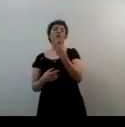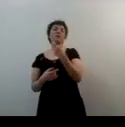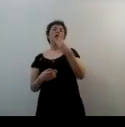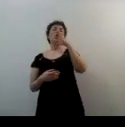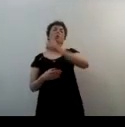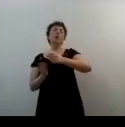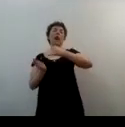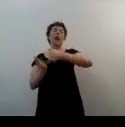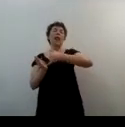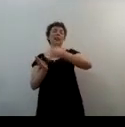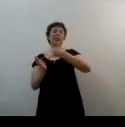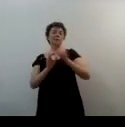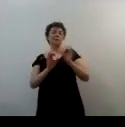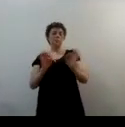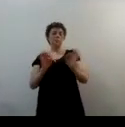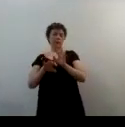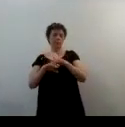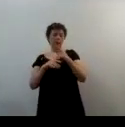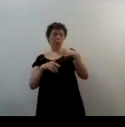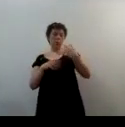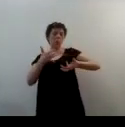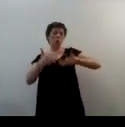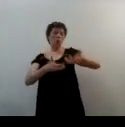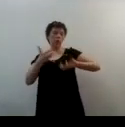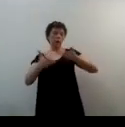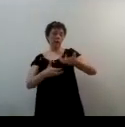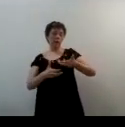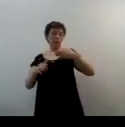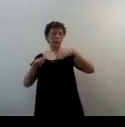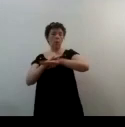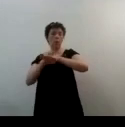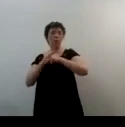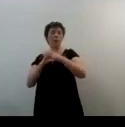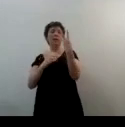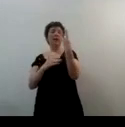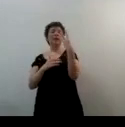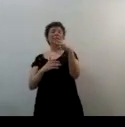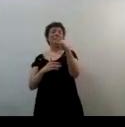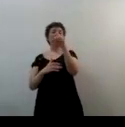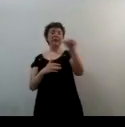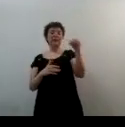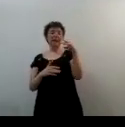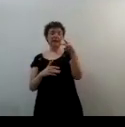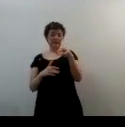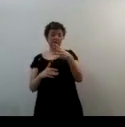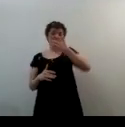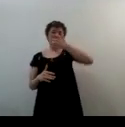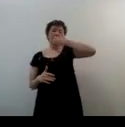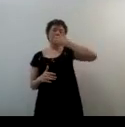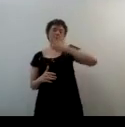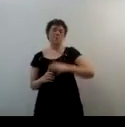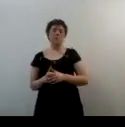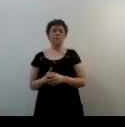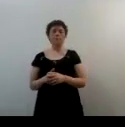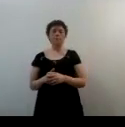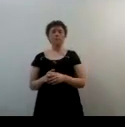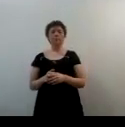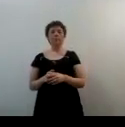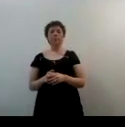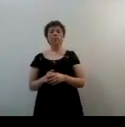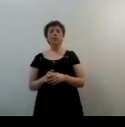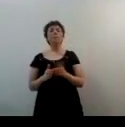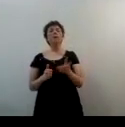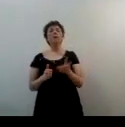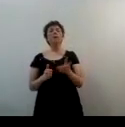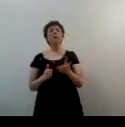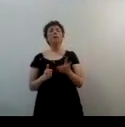organizas para la hora de cocinar luego que te dure para 3 días a la semana, por ejemplo. Pero eso es cuestión de